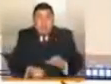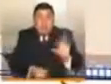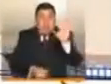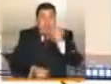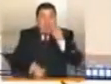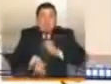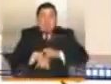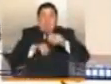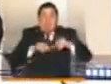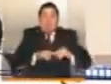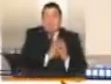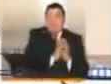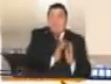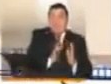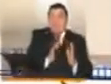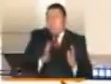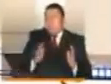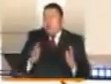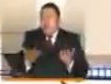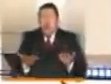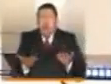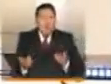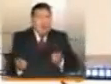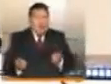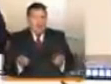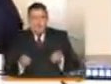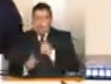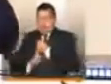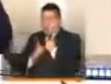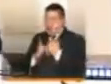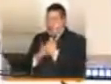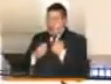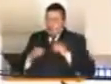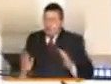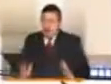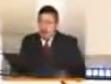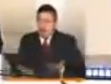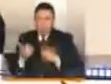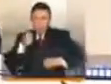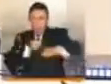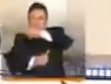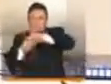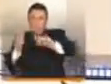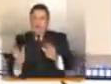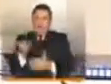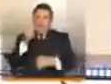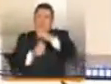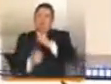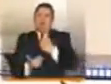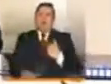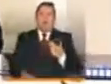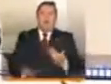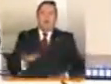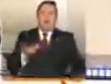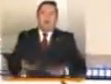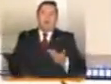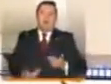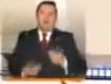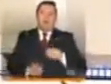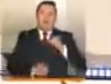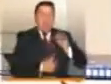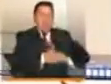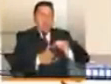mucho más extenso y el éxito que tendremos como sociedad para recuperar nuestra economía va a depender de cómo